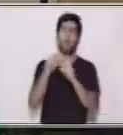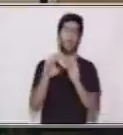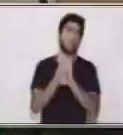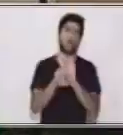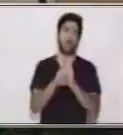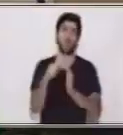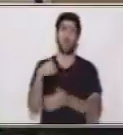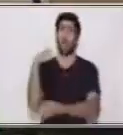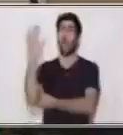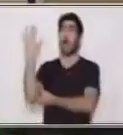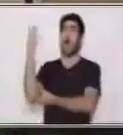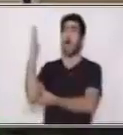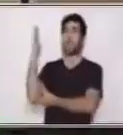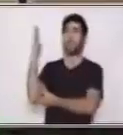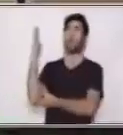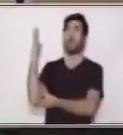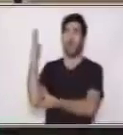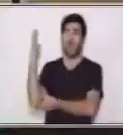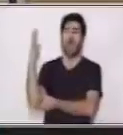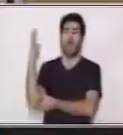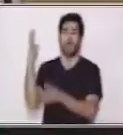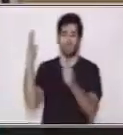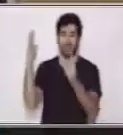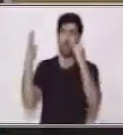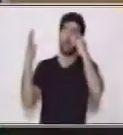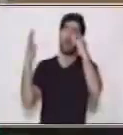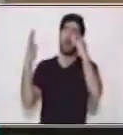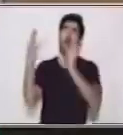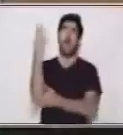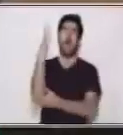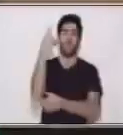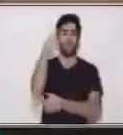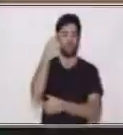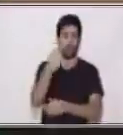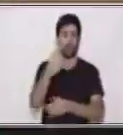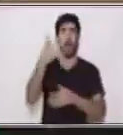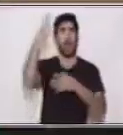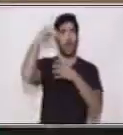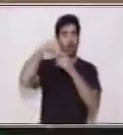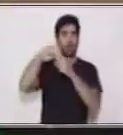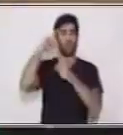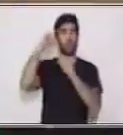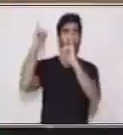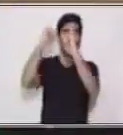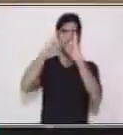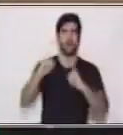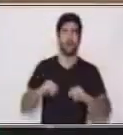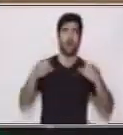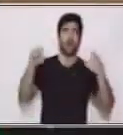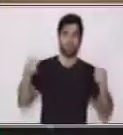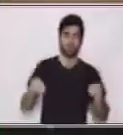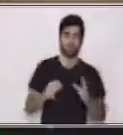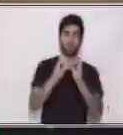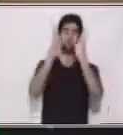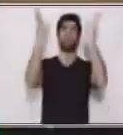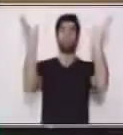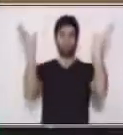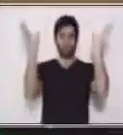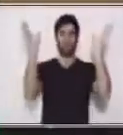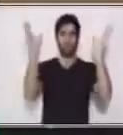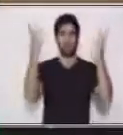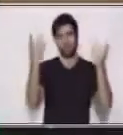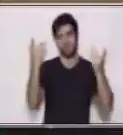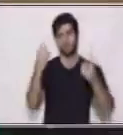palabra árbol, a tu mente vendrá la imagen de un árbol. Claro, va a tener un tronco, ramas, puede que tenga